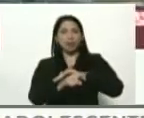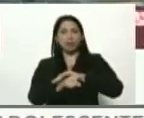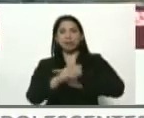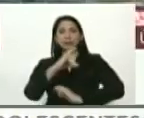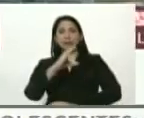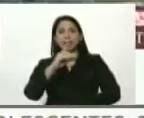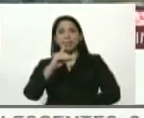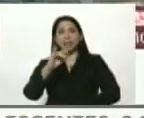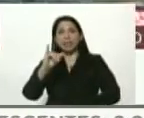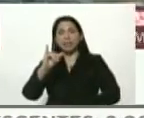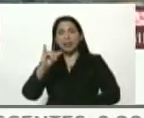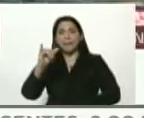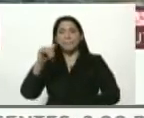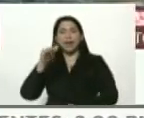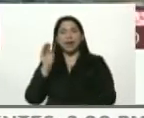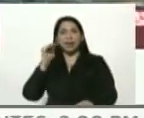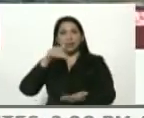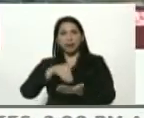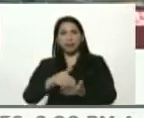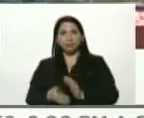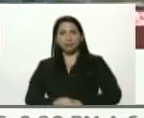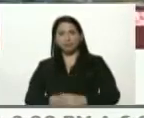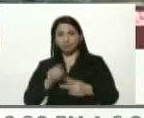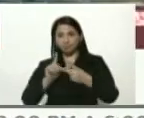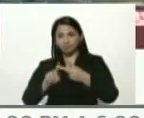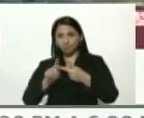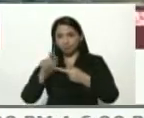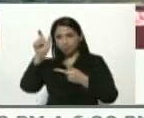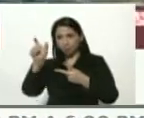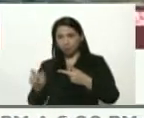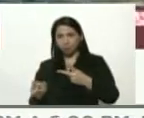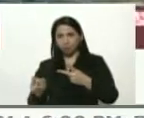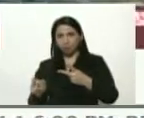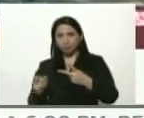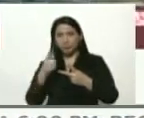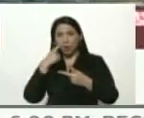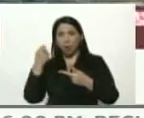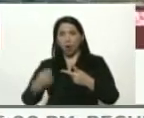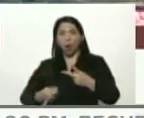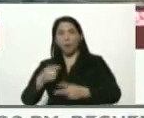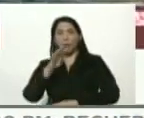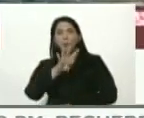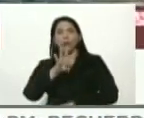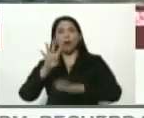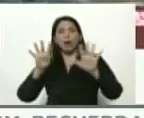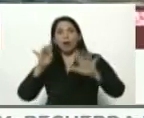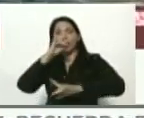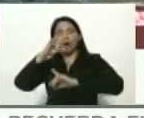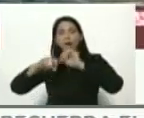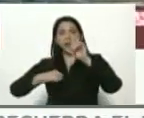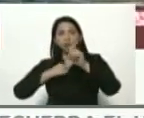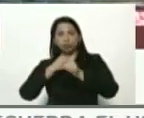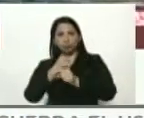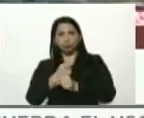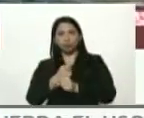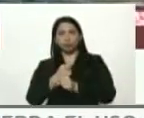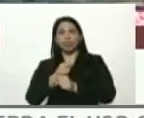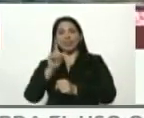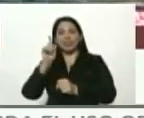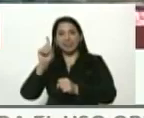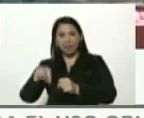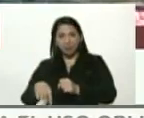CDI de Maracay. El segundo caso es un hombre de 49 años de edad,